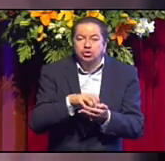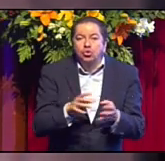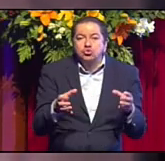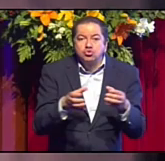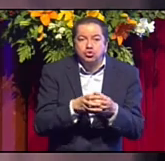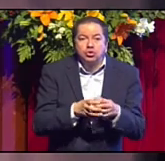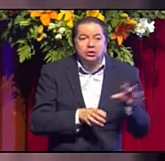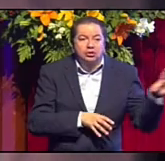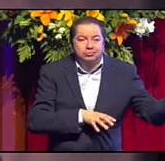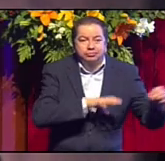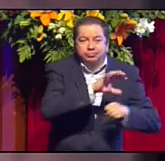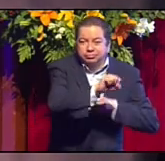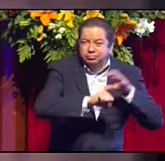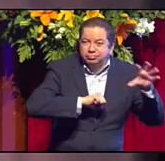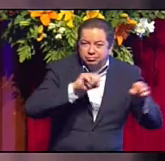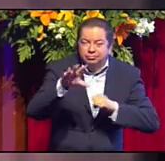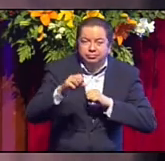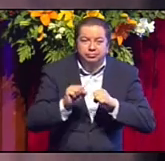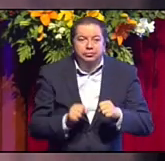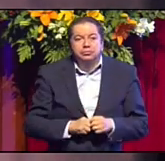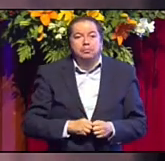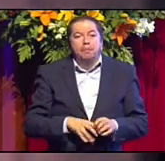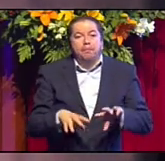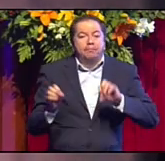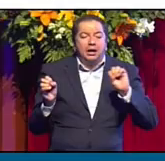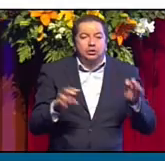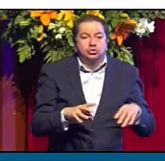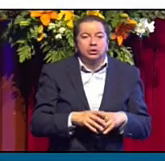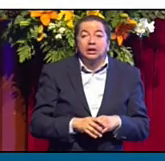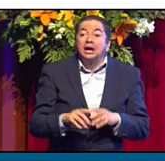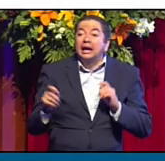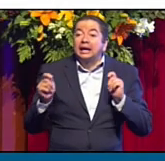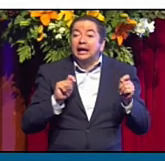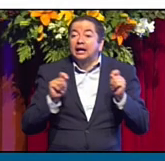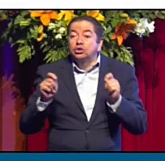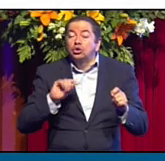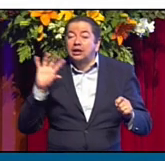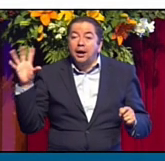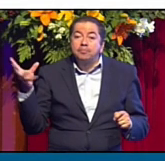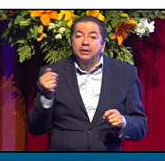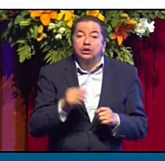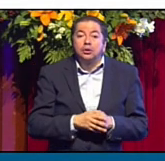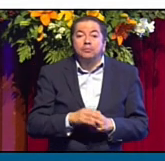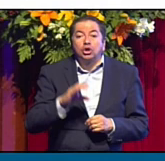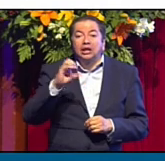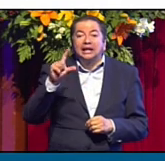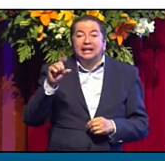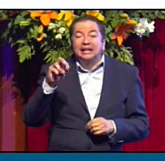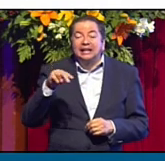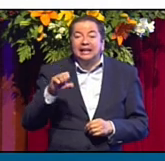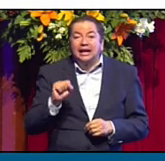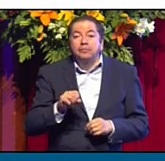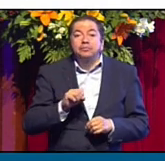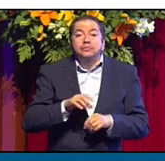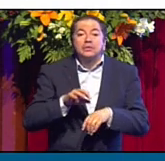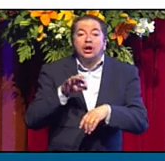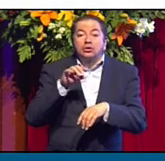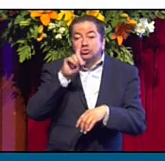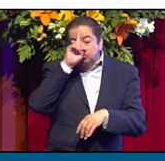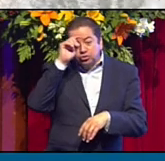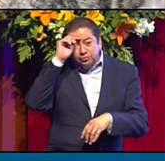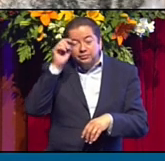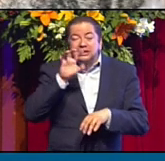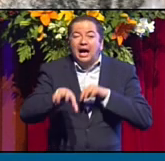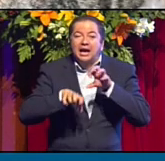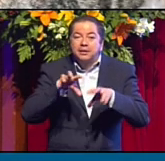retirando cachureos. Me detengo un minuto en la gestión ambiental, pero en lo que es la clínica veterinaria municipal. No